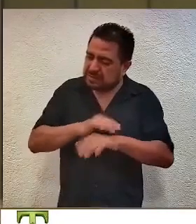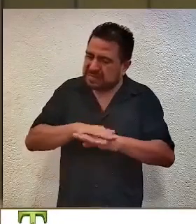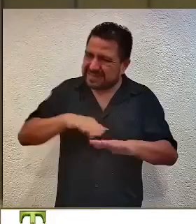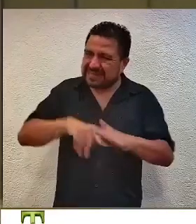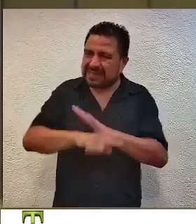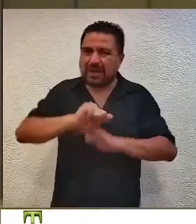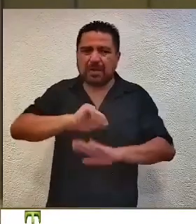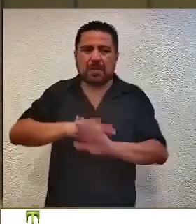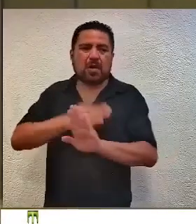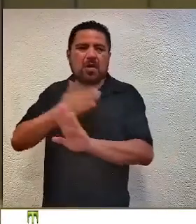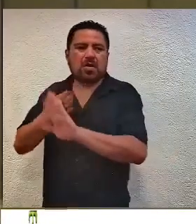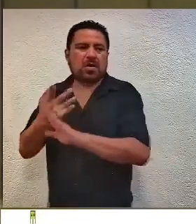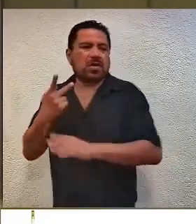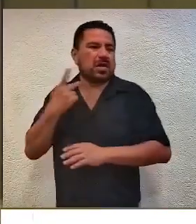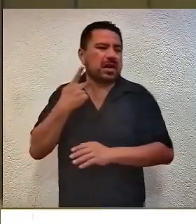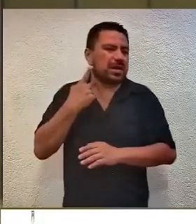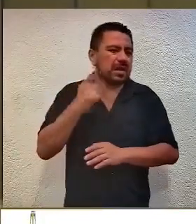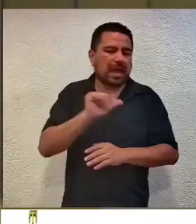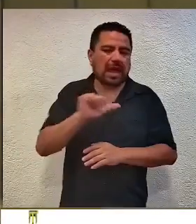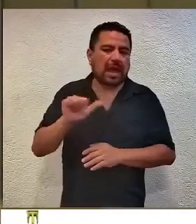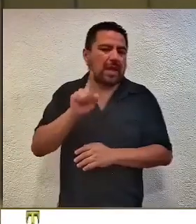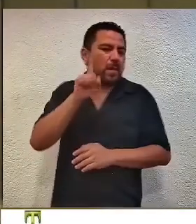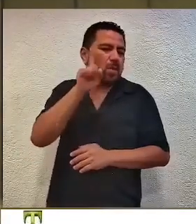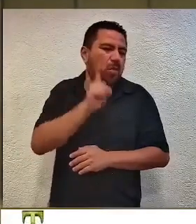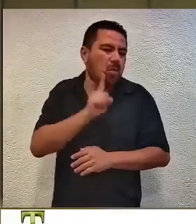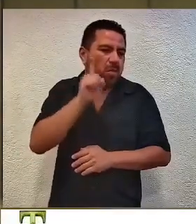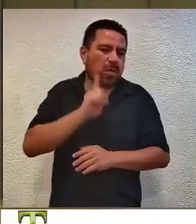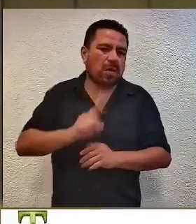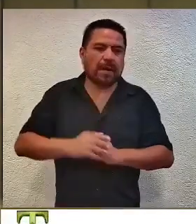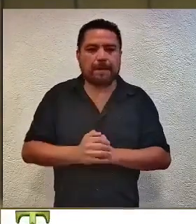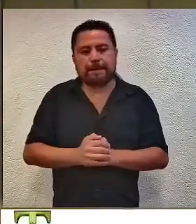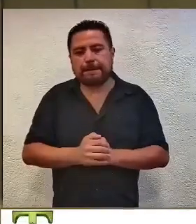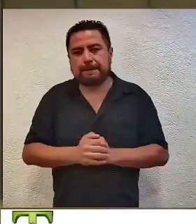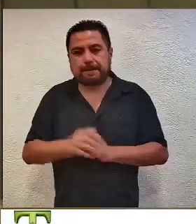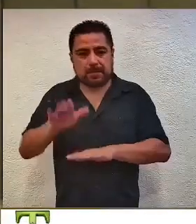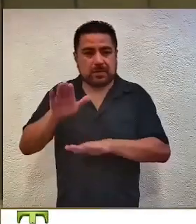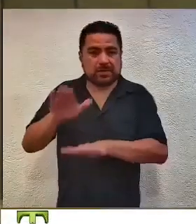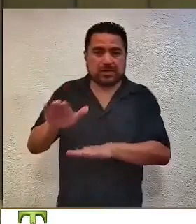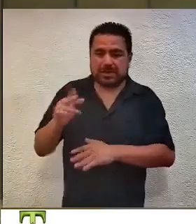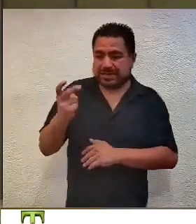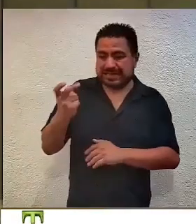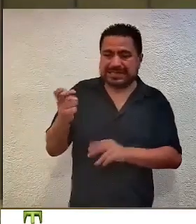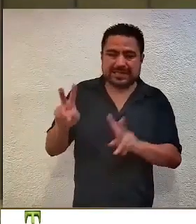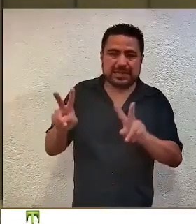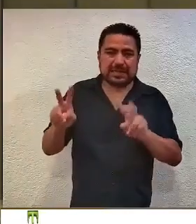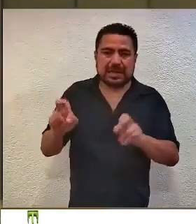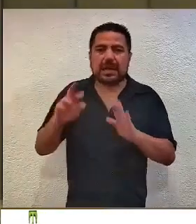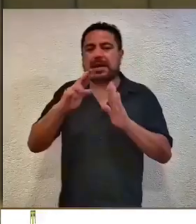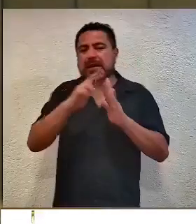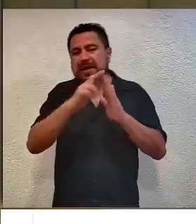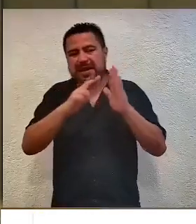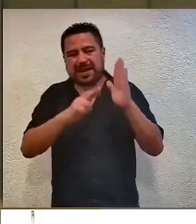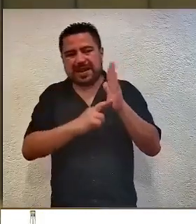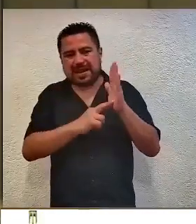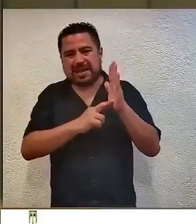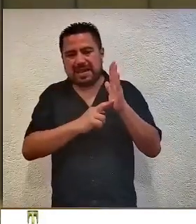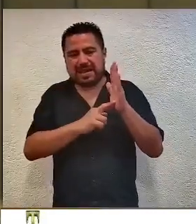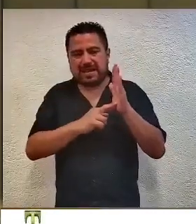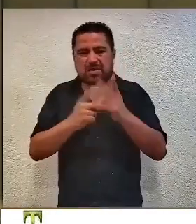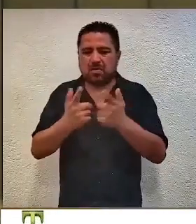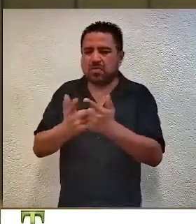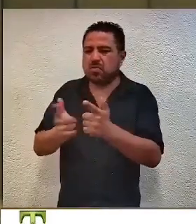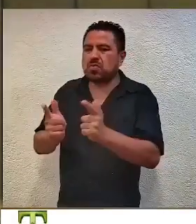violencia política por razones de género. Sobre este punto, el reglamento de este